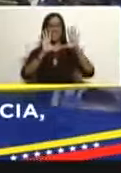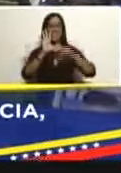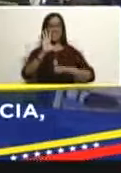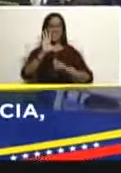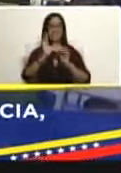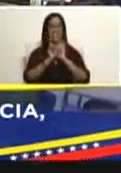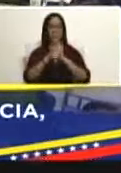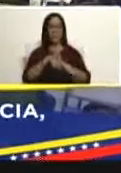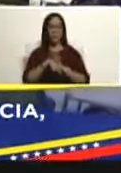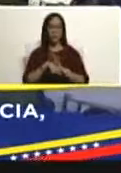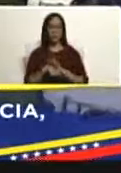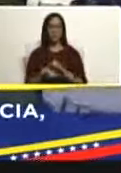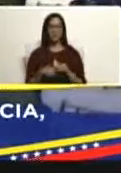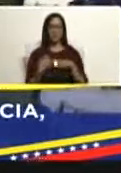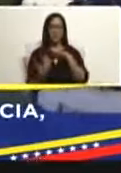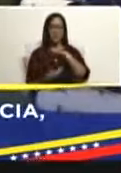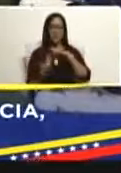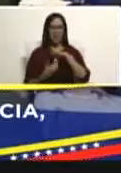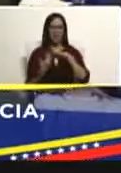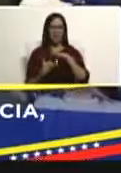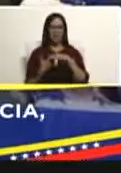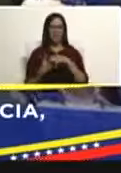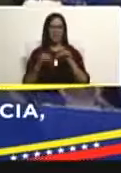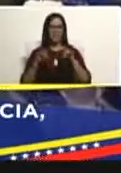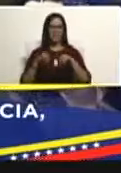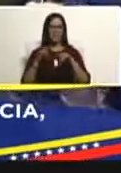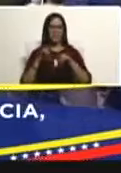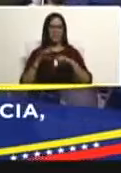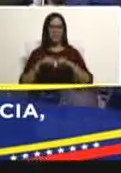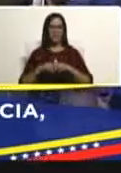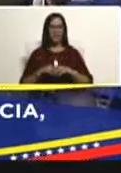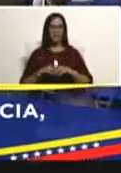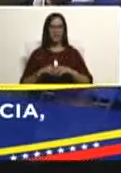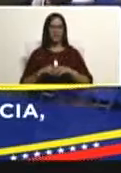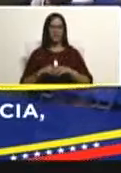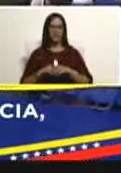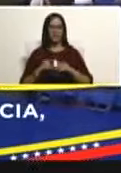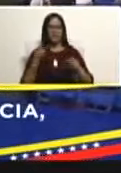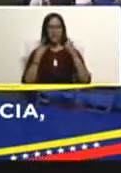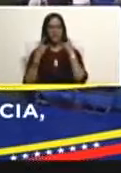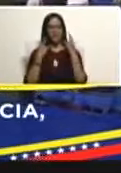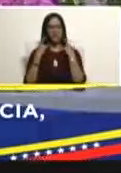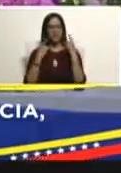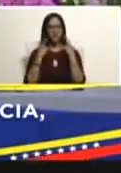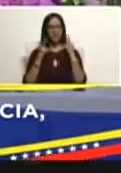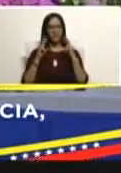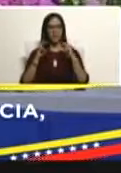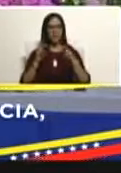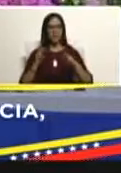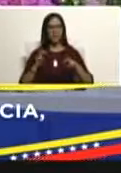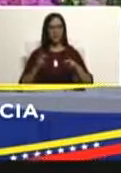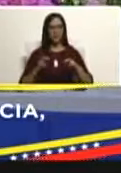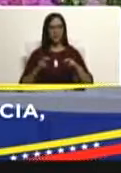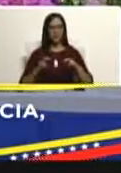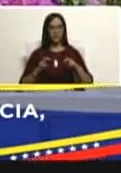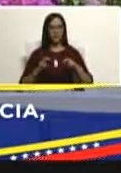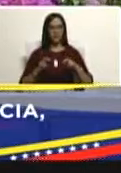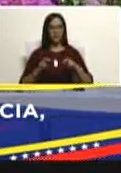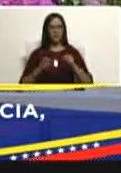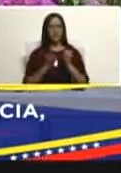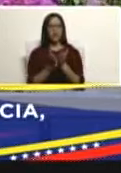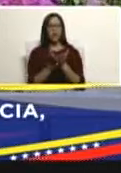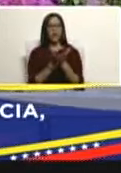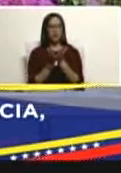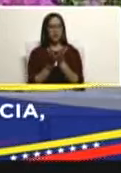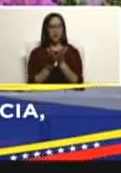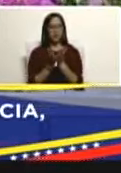vértice del semillero, de la reactivación de la investigación, de los estudios